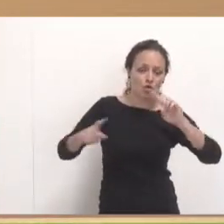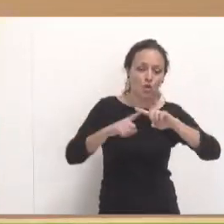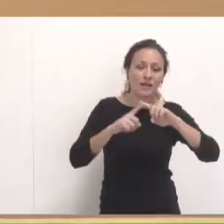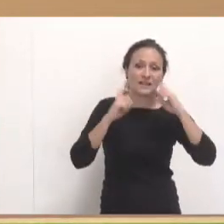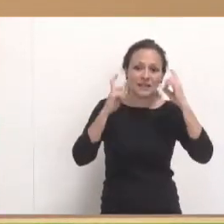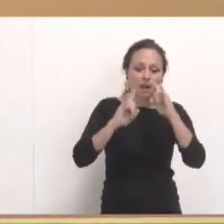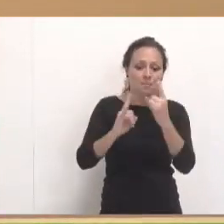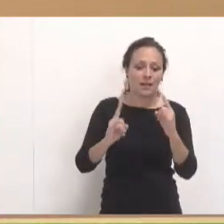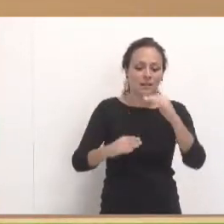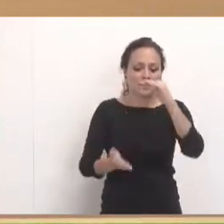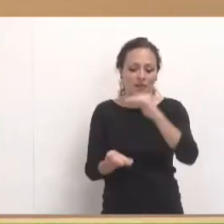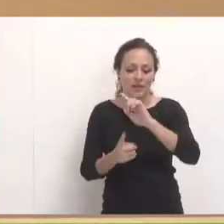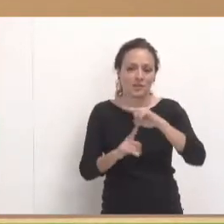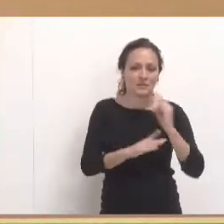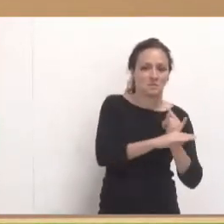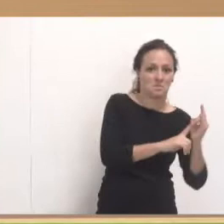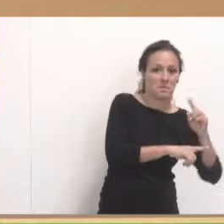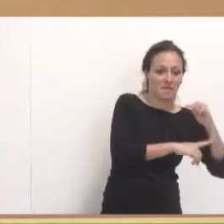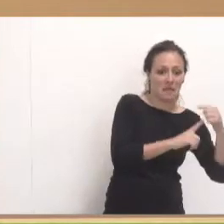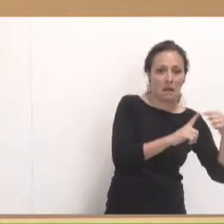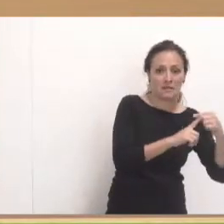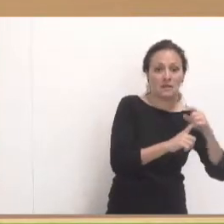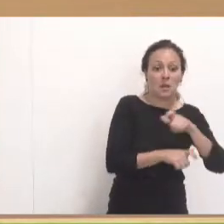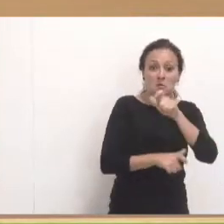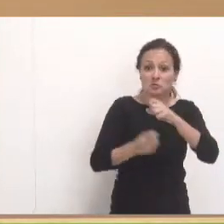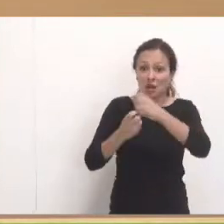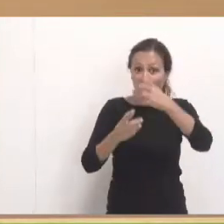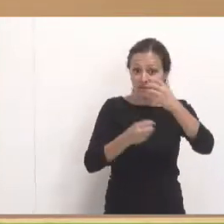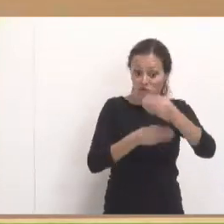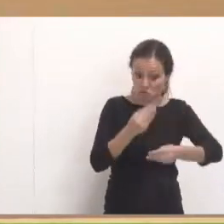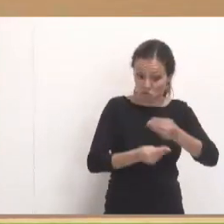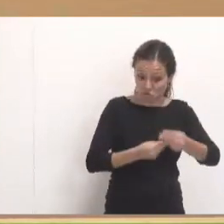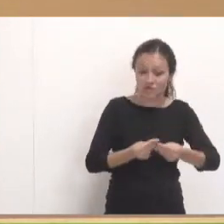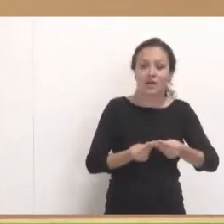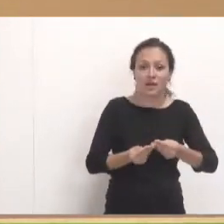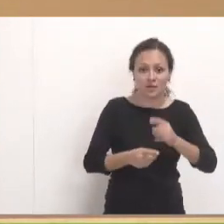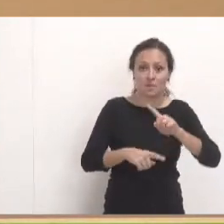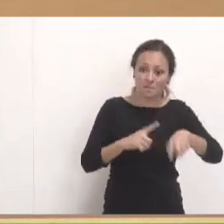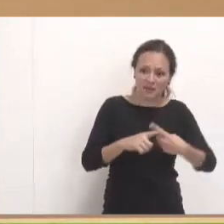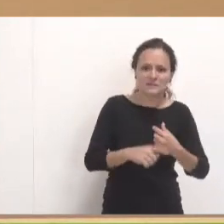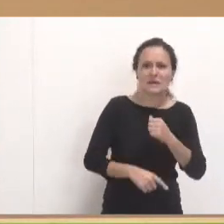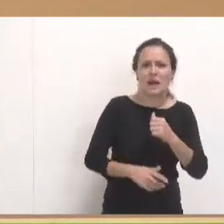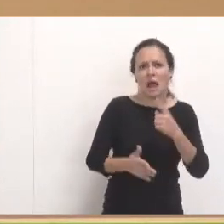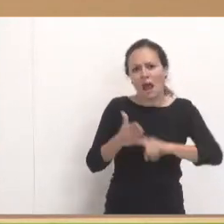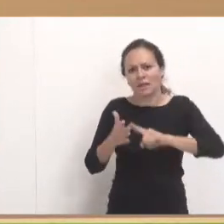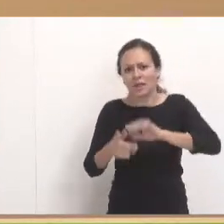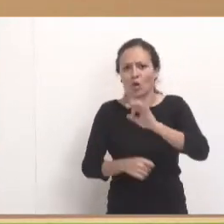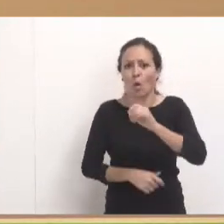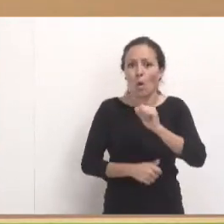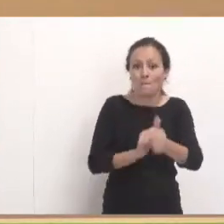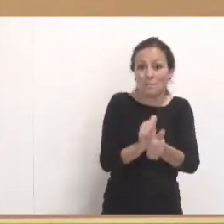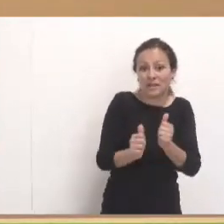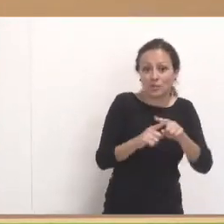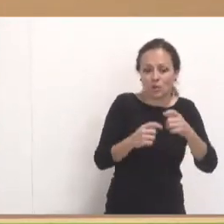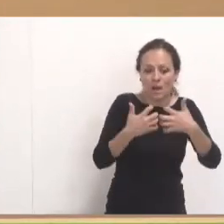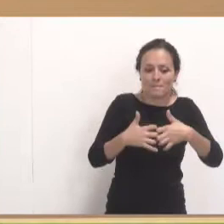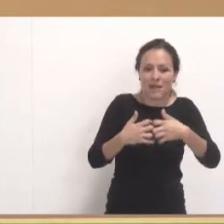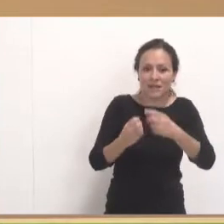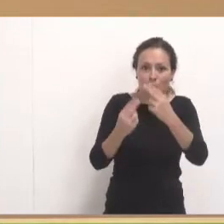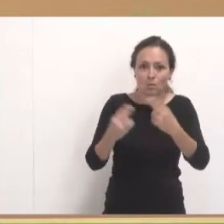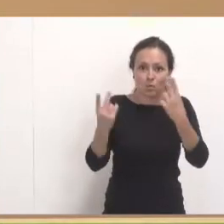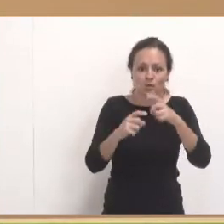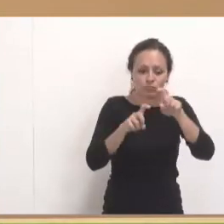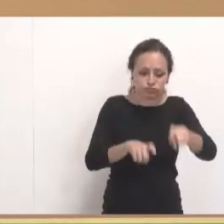pequeñas y medianas de gestión privada o comunitaria, complementada con la dotación de un sistema de alquiler o préstamo de maquinaria pública portátil,